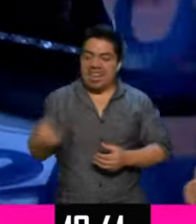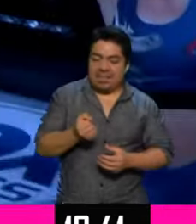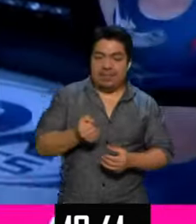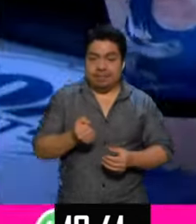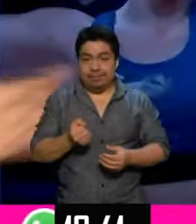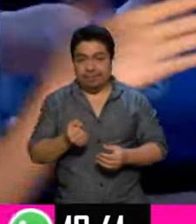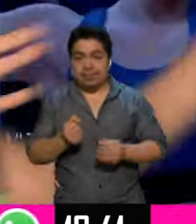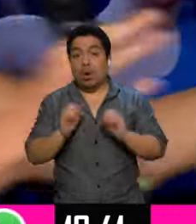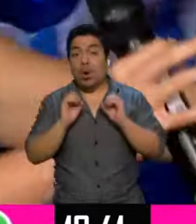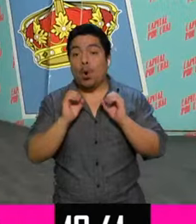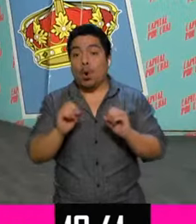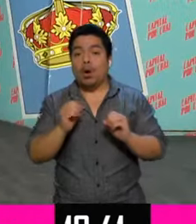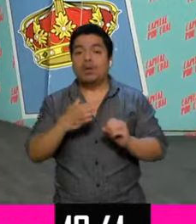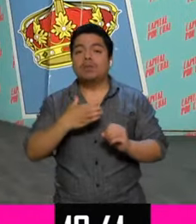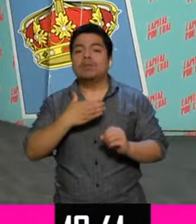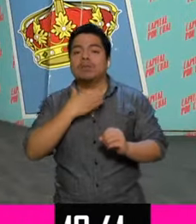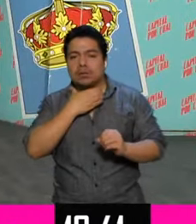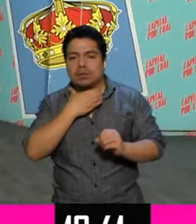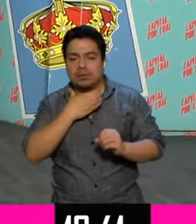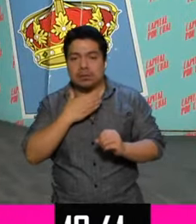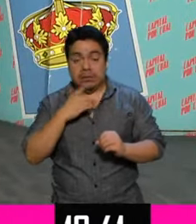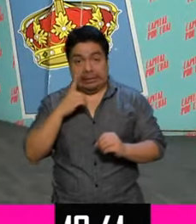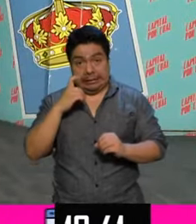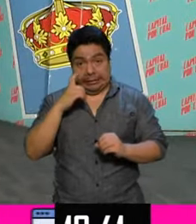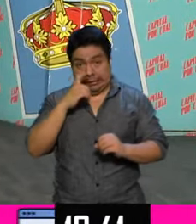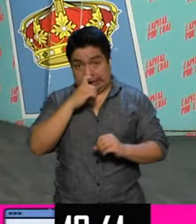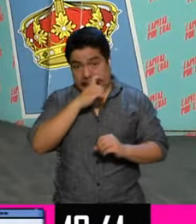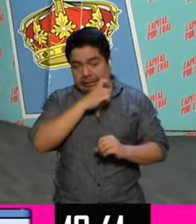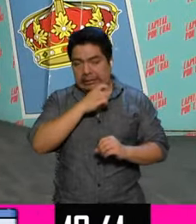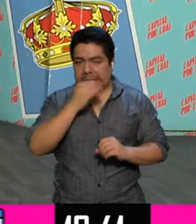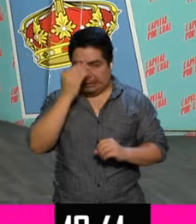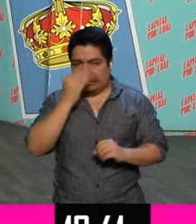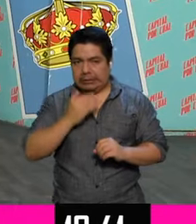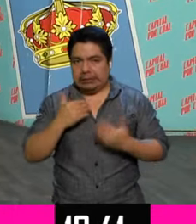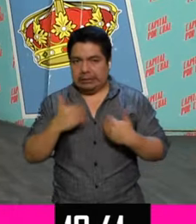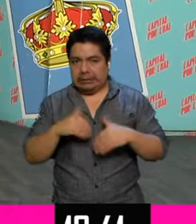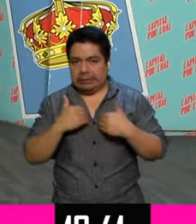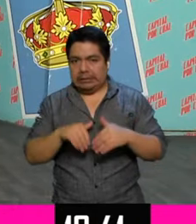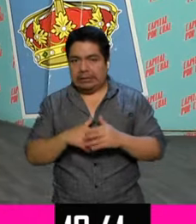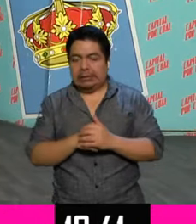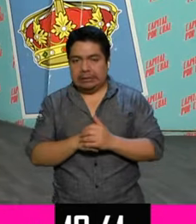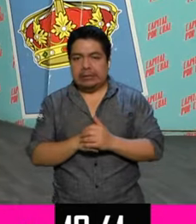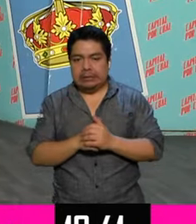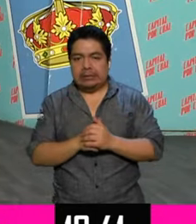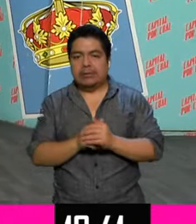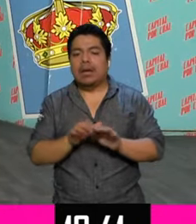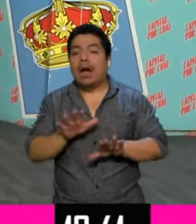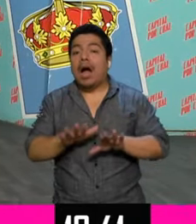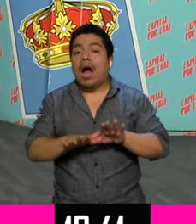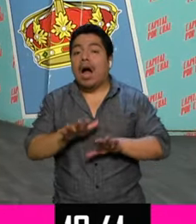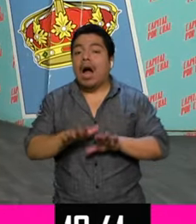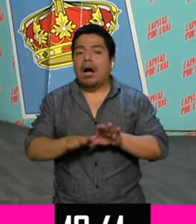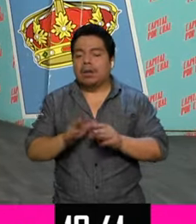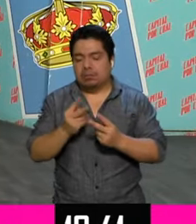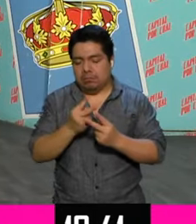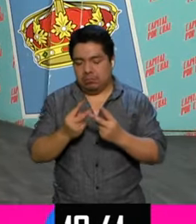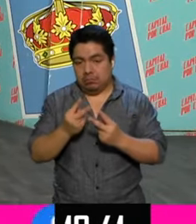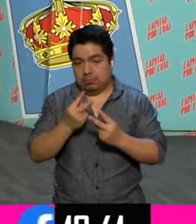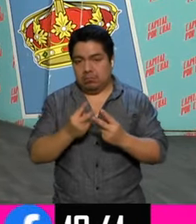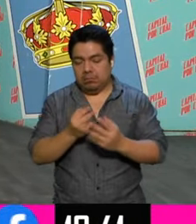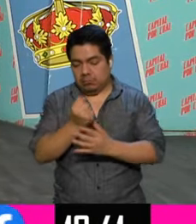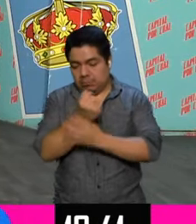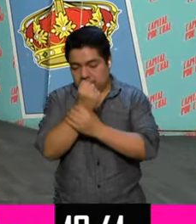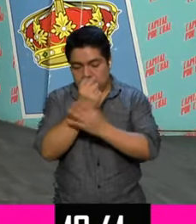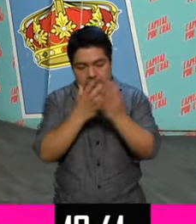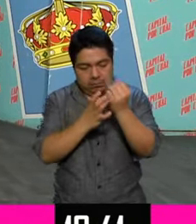Ajá. O al cuello, ¿no? Ya en una cuestión de... Híjole, ahí de sí agresividad, es debido a muerte. ¿No? Entonces okay, vamos a hacer las dos. Agarres a